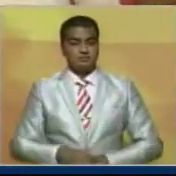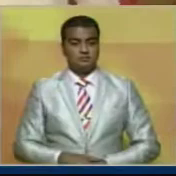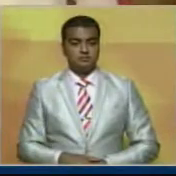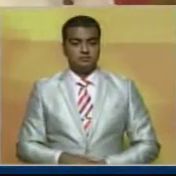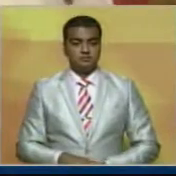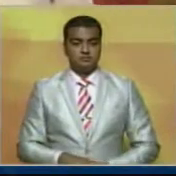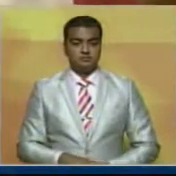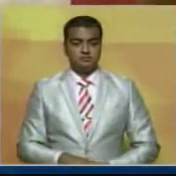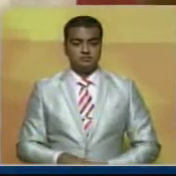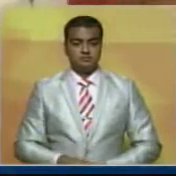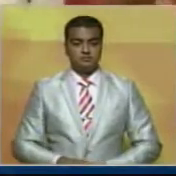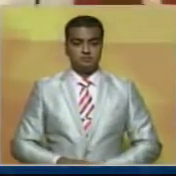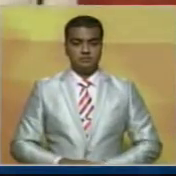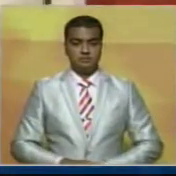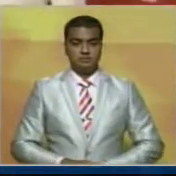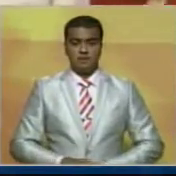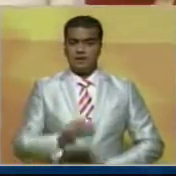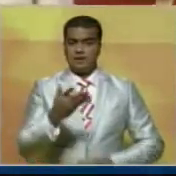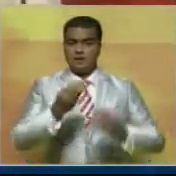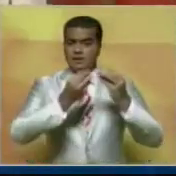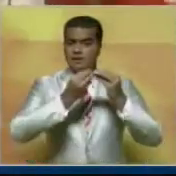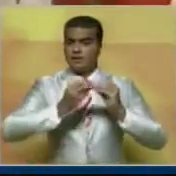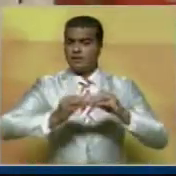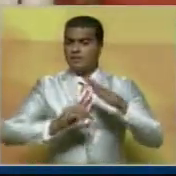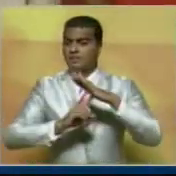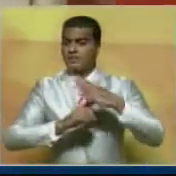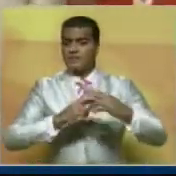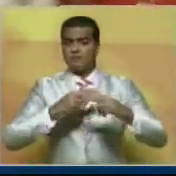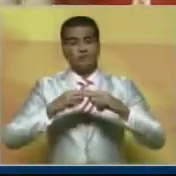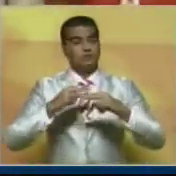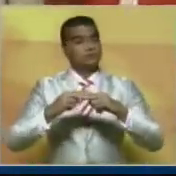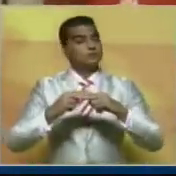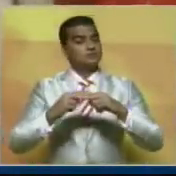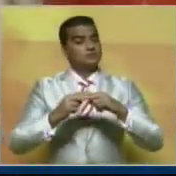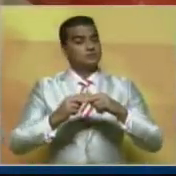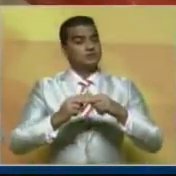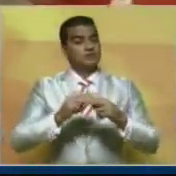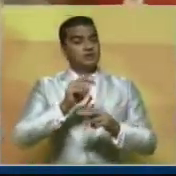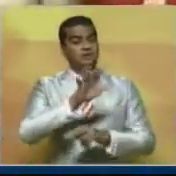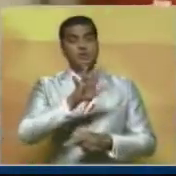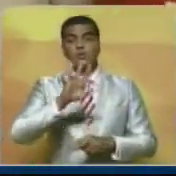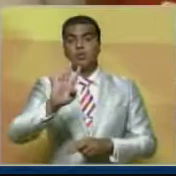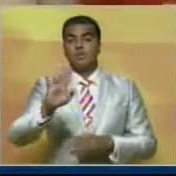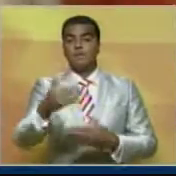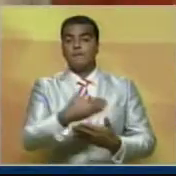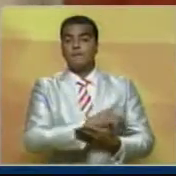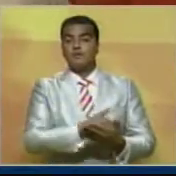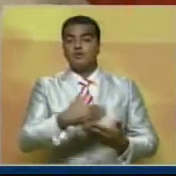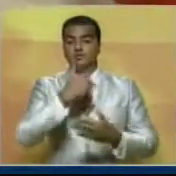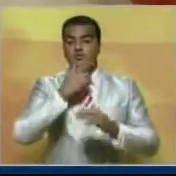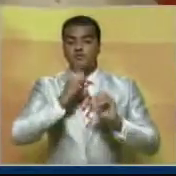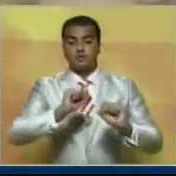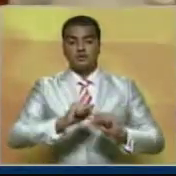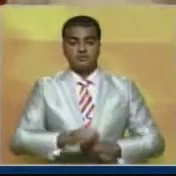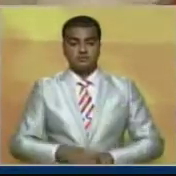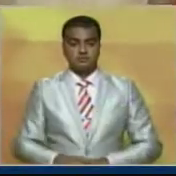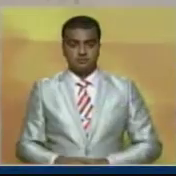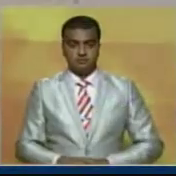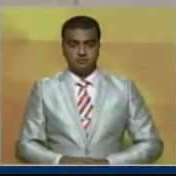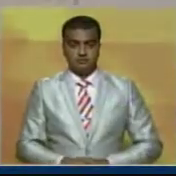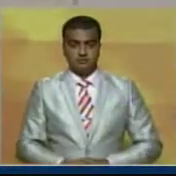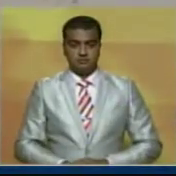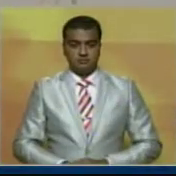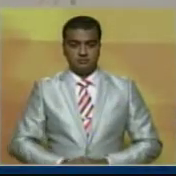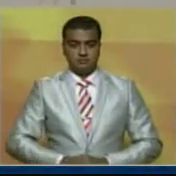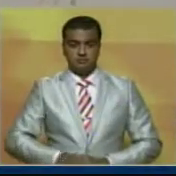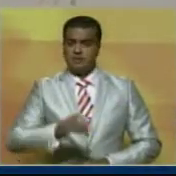en esta remodelación de esta terminal portuaria 54 millones de bolívares fuerte. La